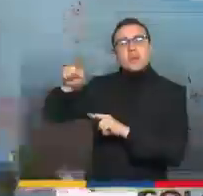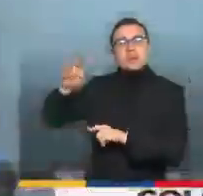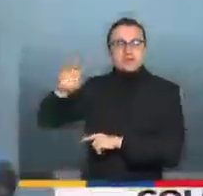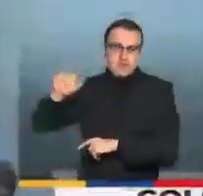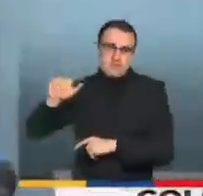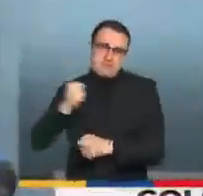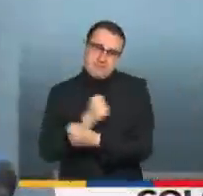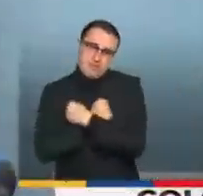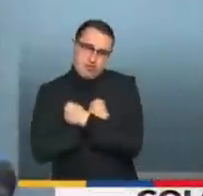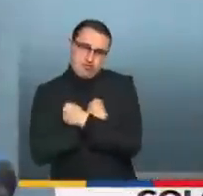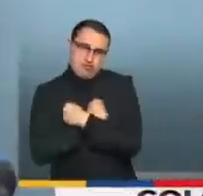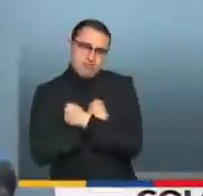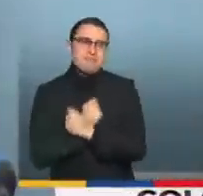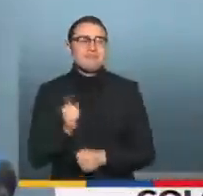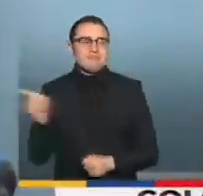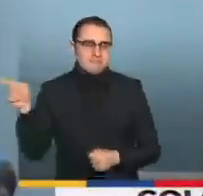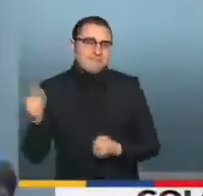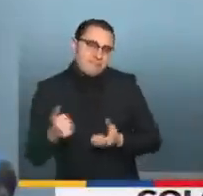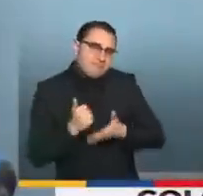Es una historia que junta